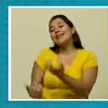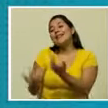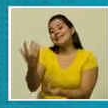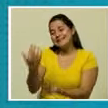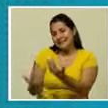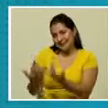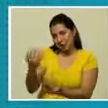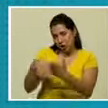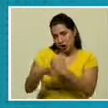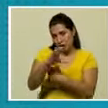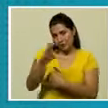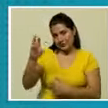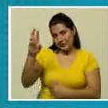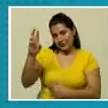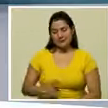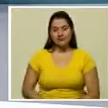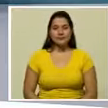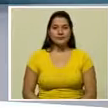estructurales en el país.